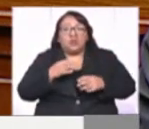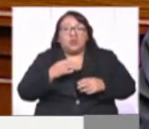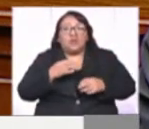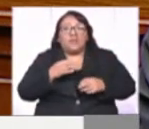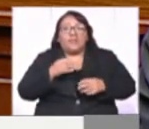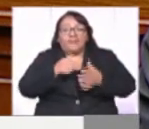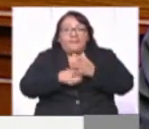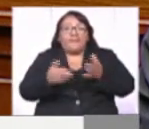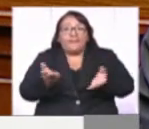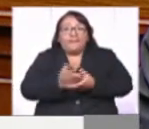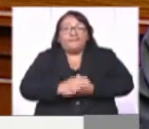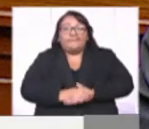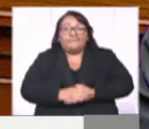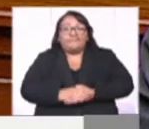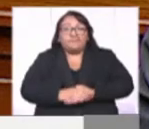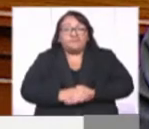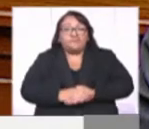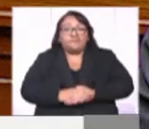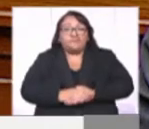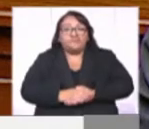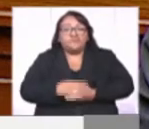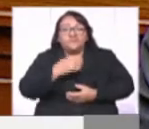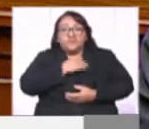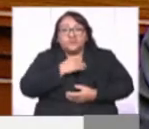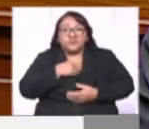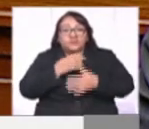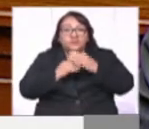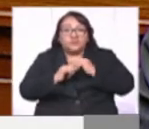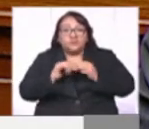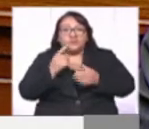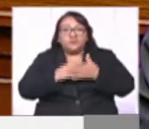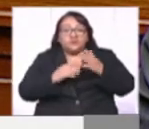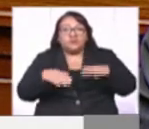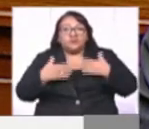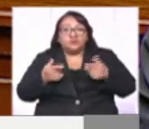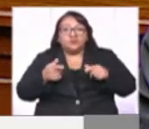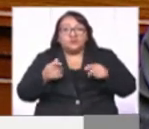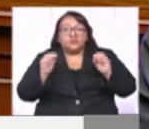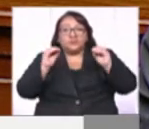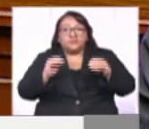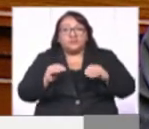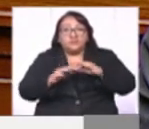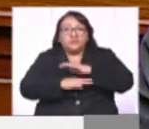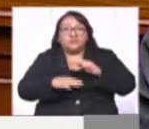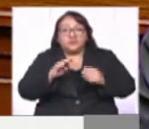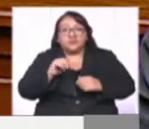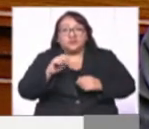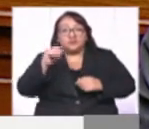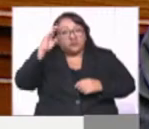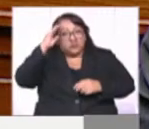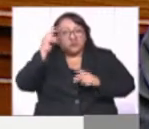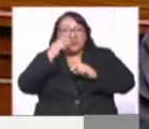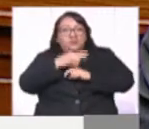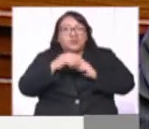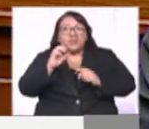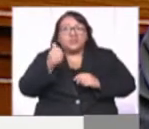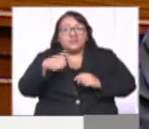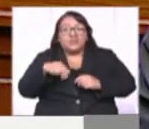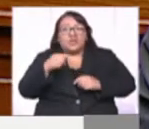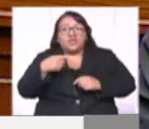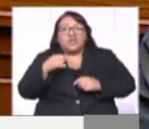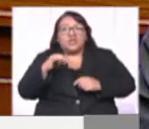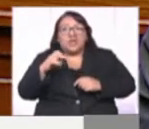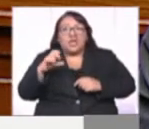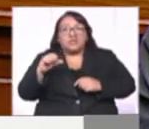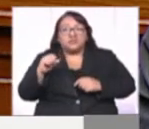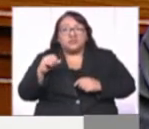documentos respectivos al Ministerio del Interior y al Comando Policial para que establezca una base de la Policía Ambiental en San Ignacio y en